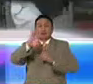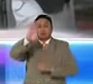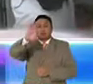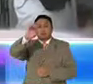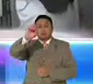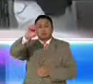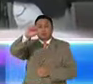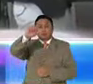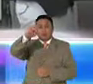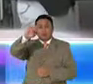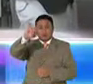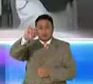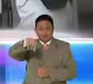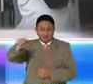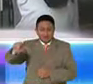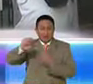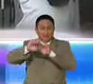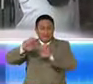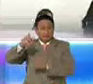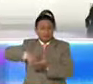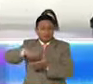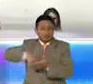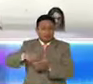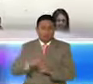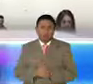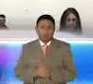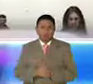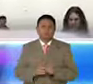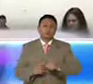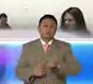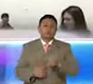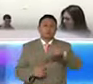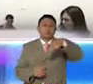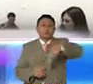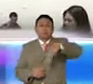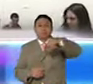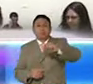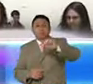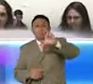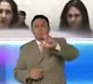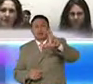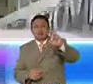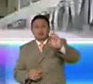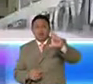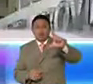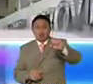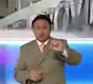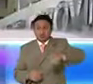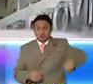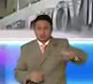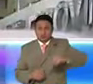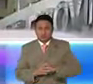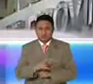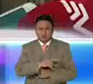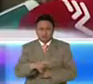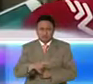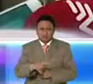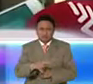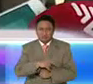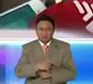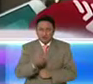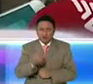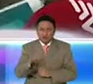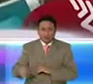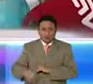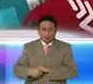Provincial. Mientras el abogado de Marcelo E., quien cuenta con arresto domiciliario, rechazó que a su cliente le acusen de testaferro. La